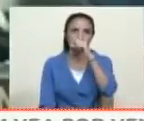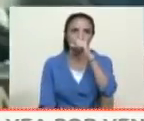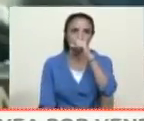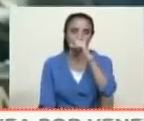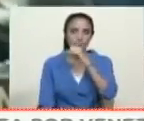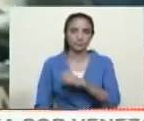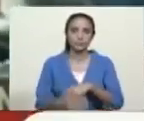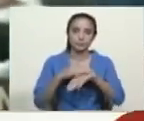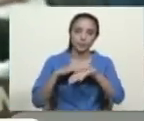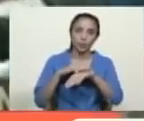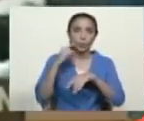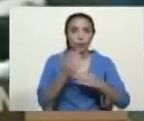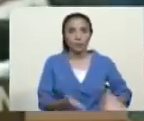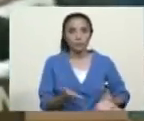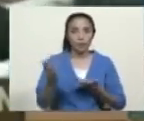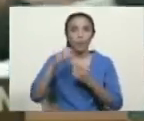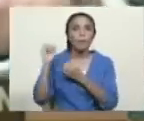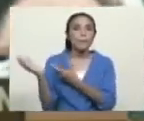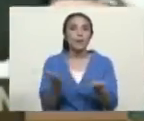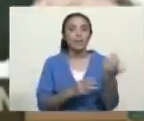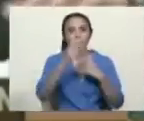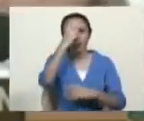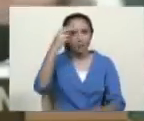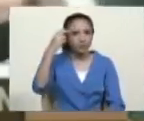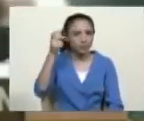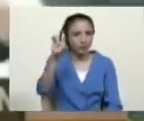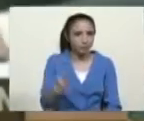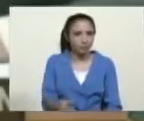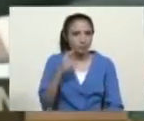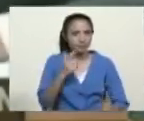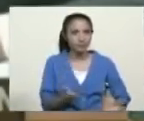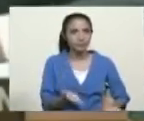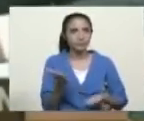al canciller Jorge Arreaza en esta sala.